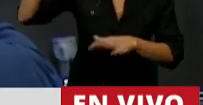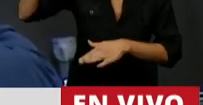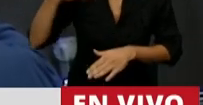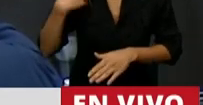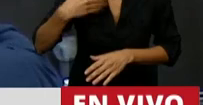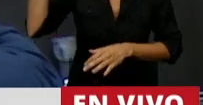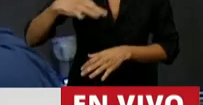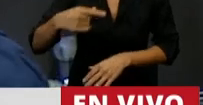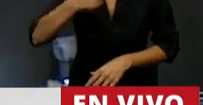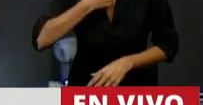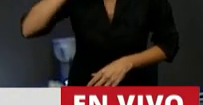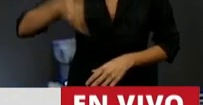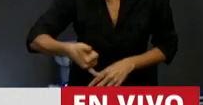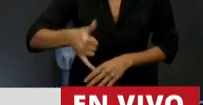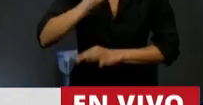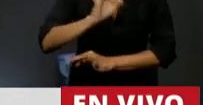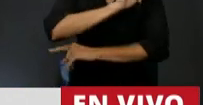será, que sea ley.